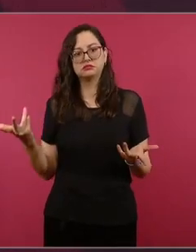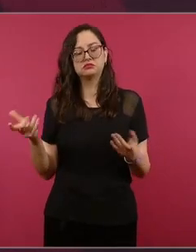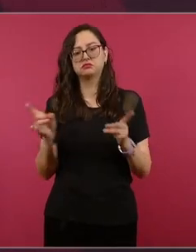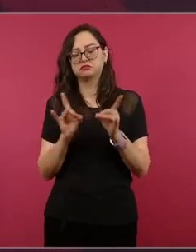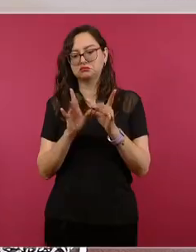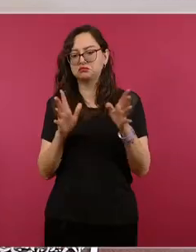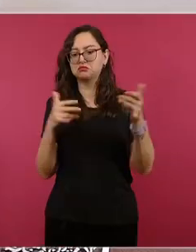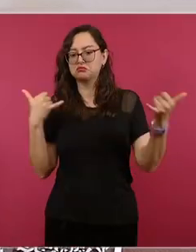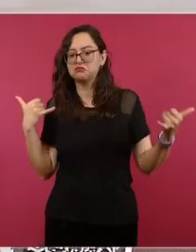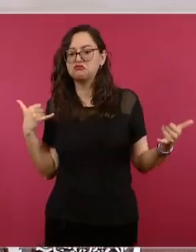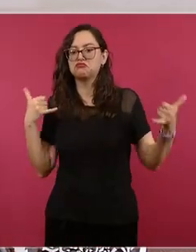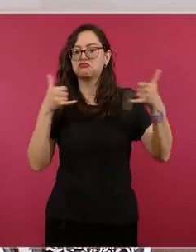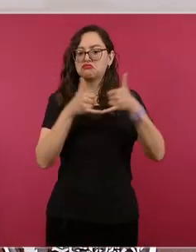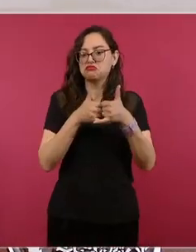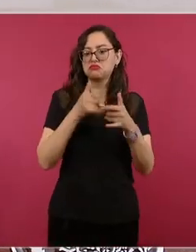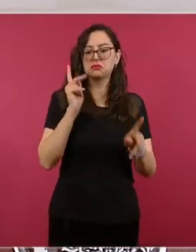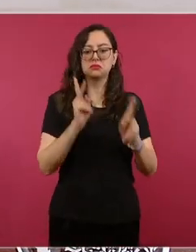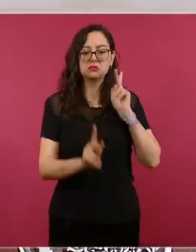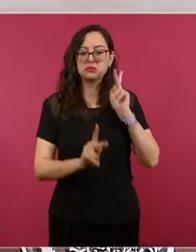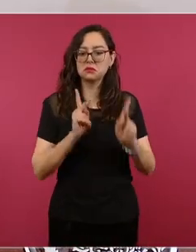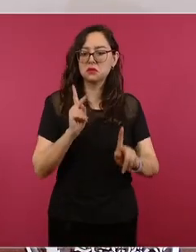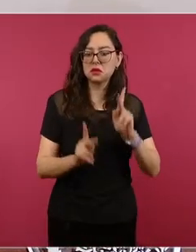platicamos, conversamos por teléfono.